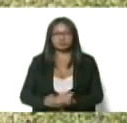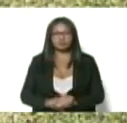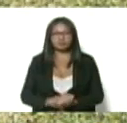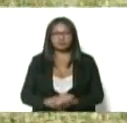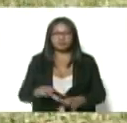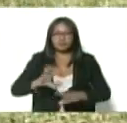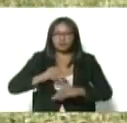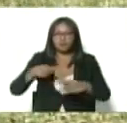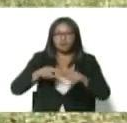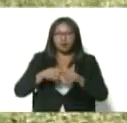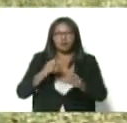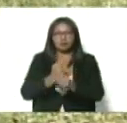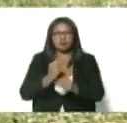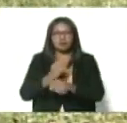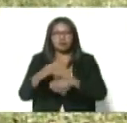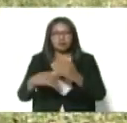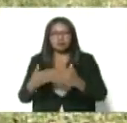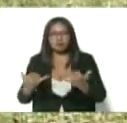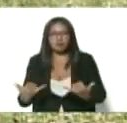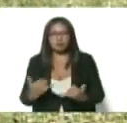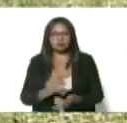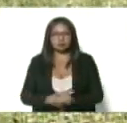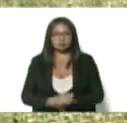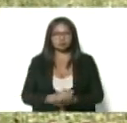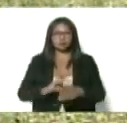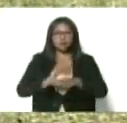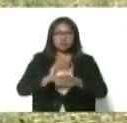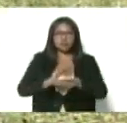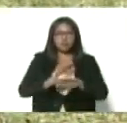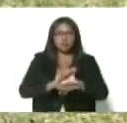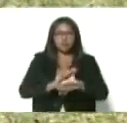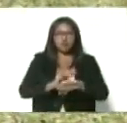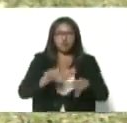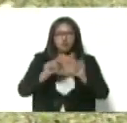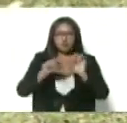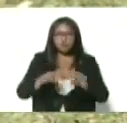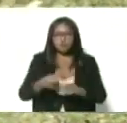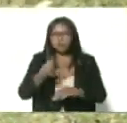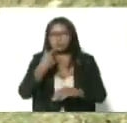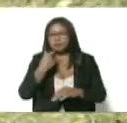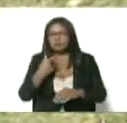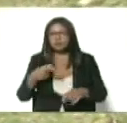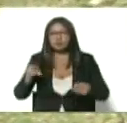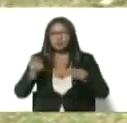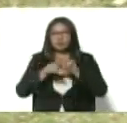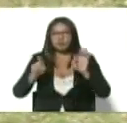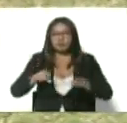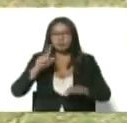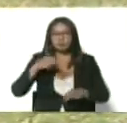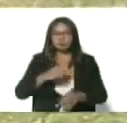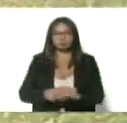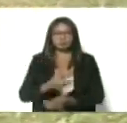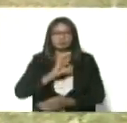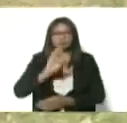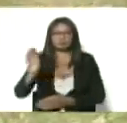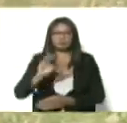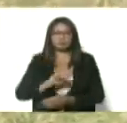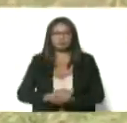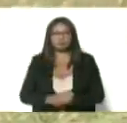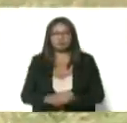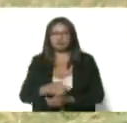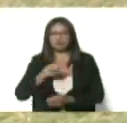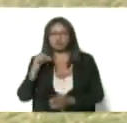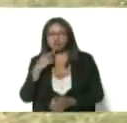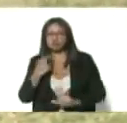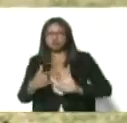trabajo nacional que tenemos en la prevención de esta tratamiento de adicciones en el país nosotros somos referencia mi